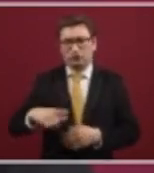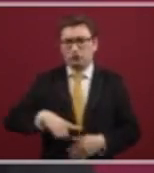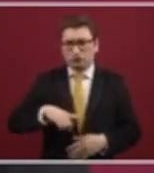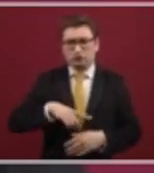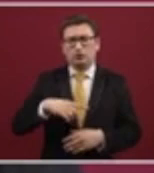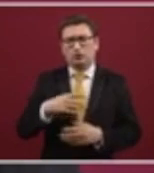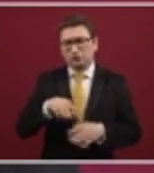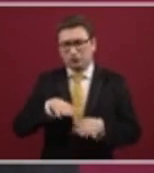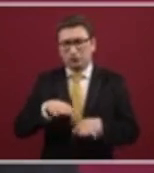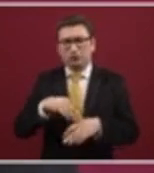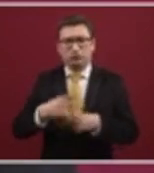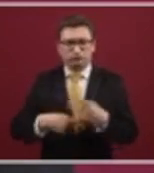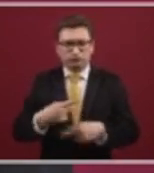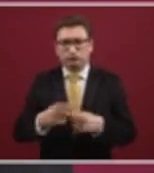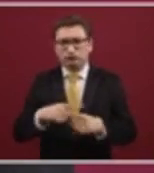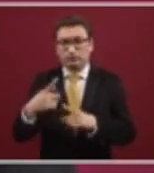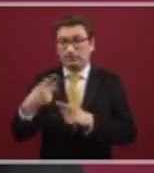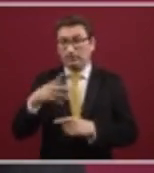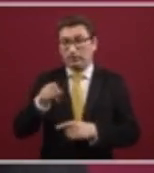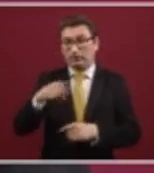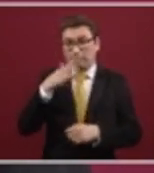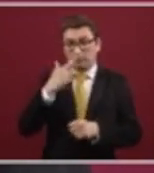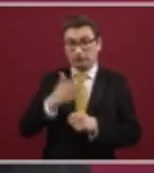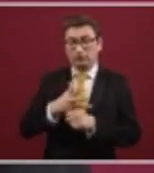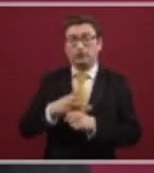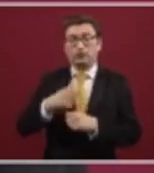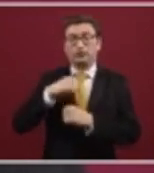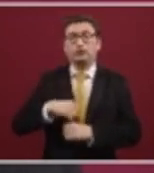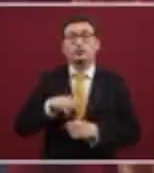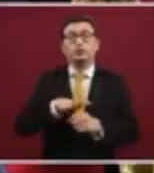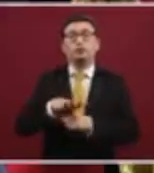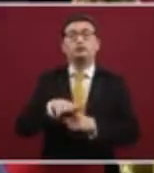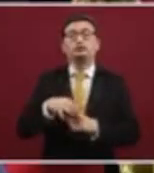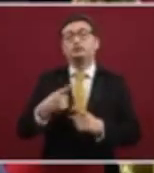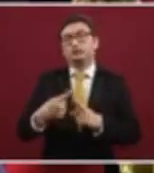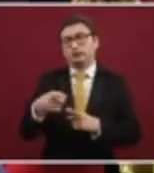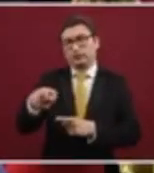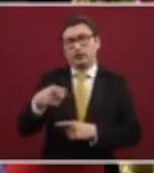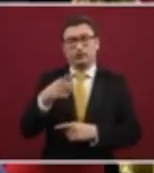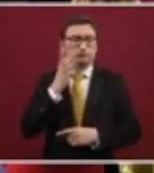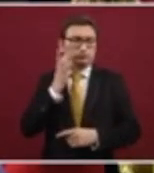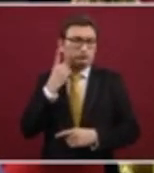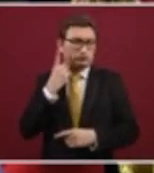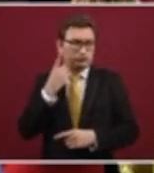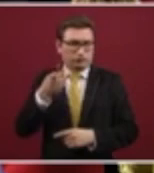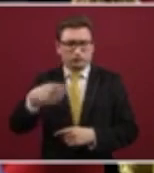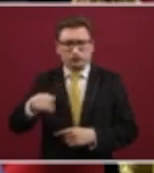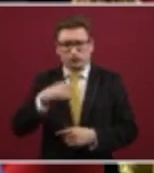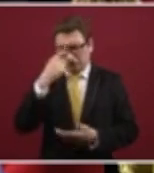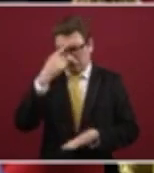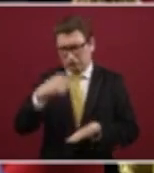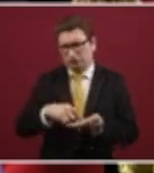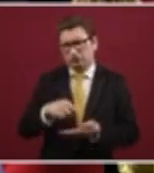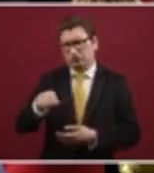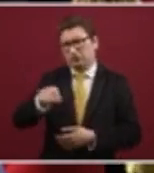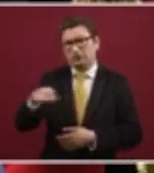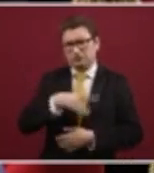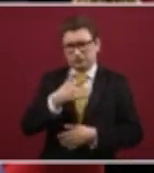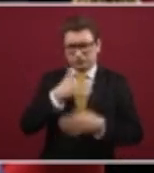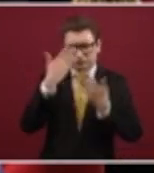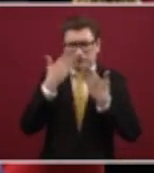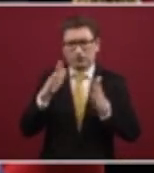este caso corresponde resolverlo y creo que hay la sensibilidad suficiente